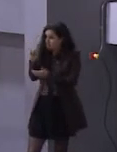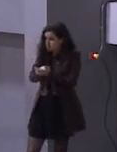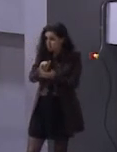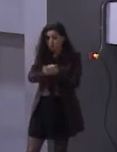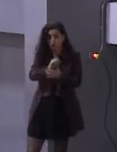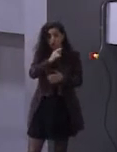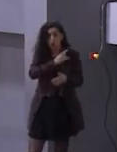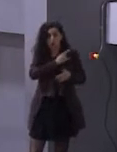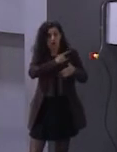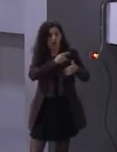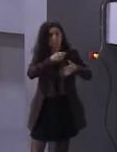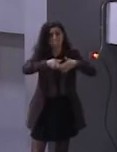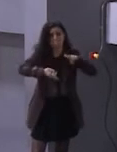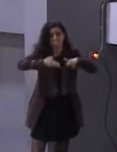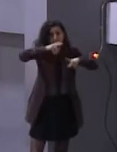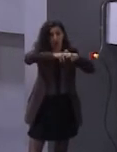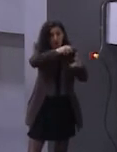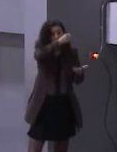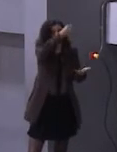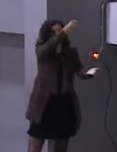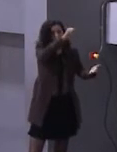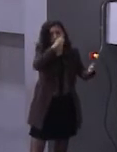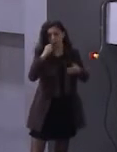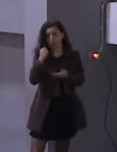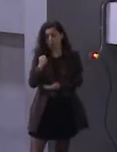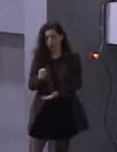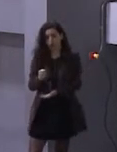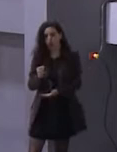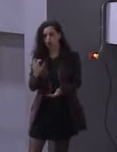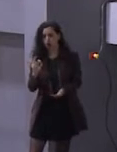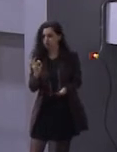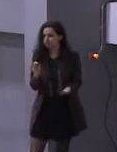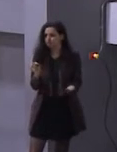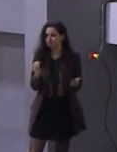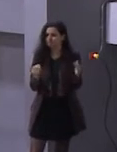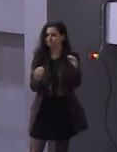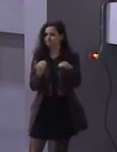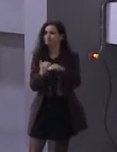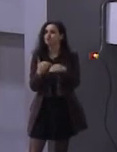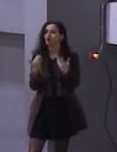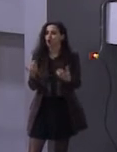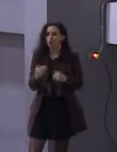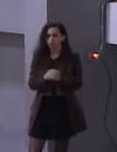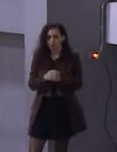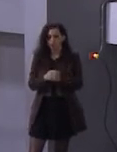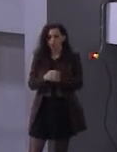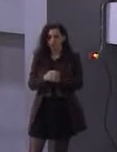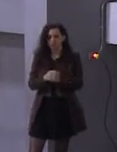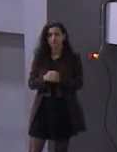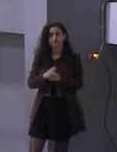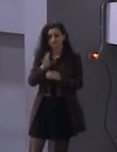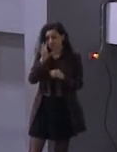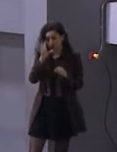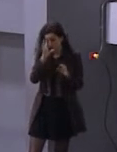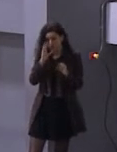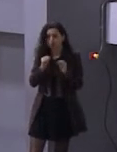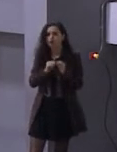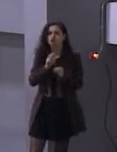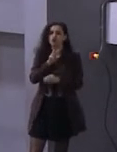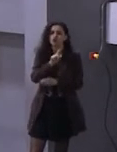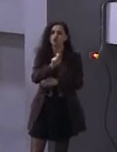tener más, o intentamos disminuir un poco las brechas. La conclusión, se dejó 2.5 para el